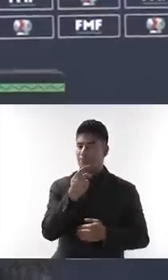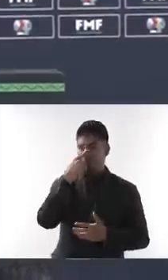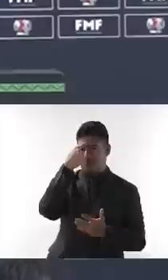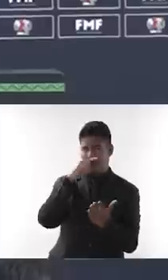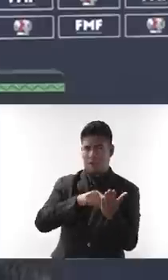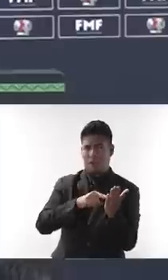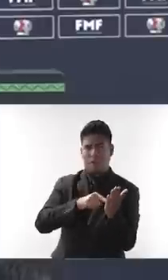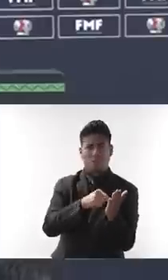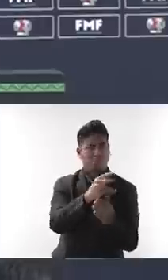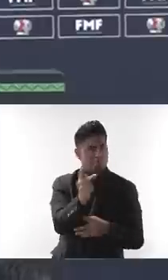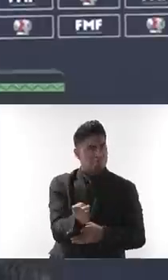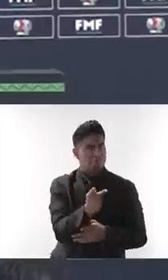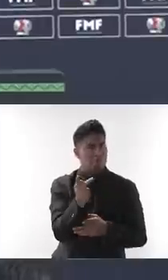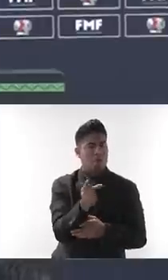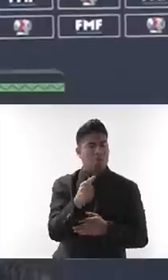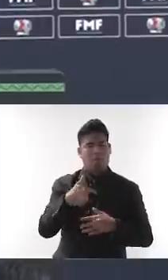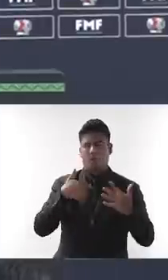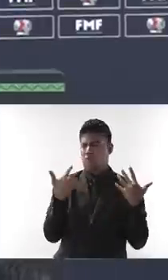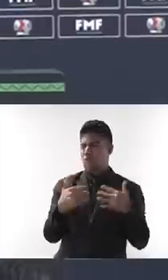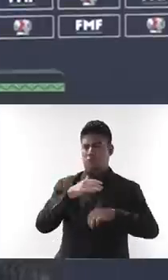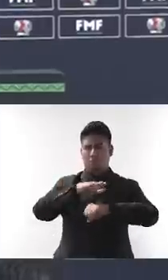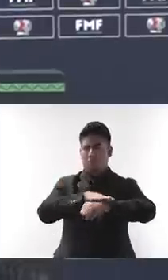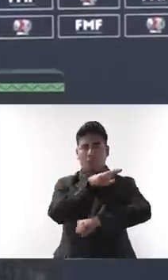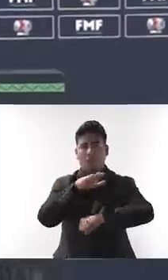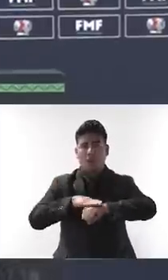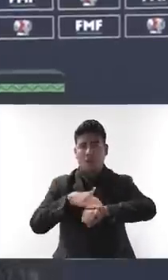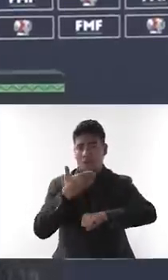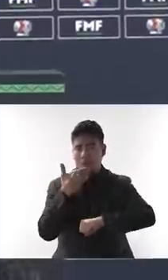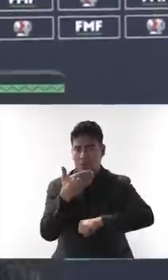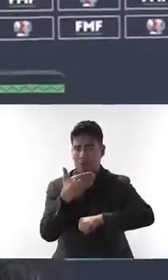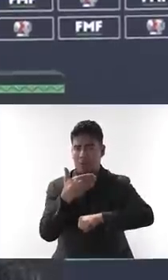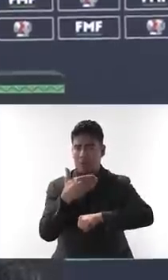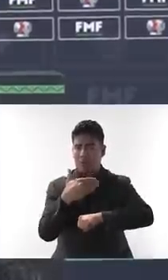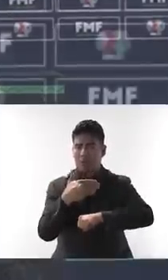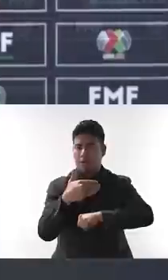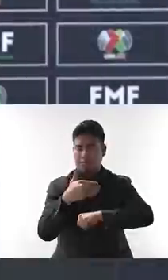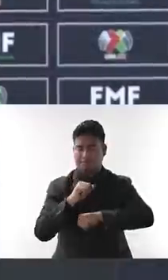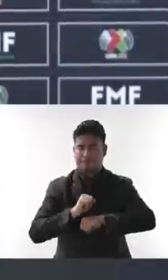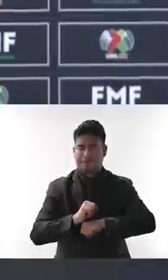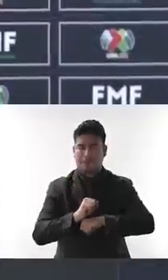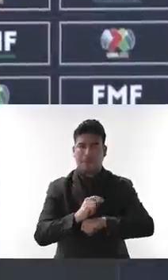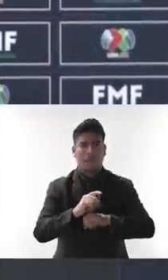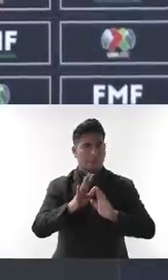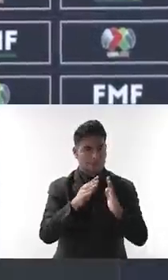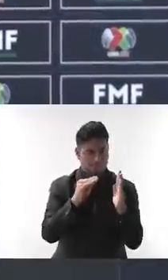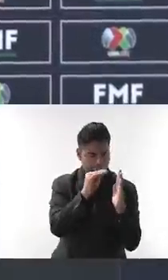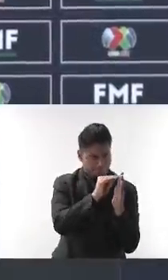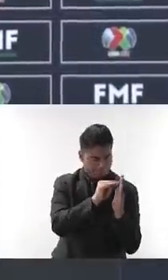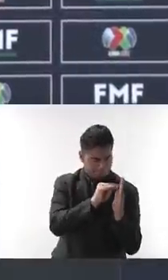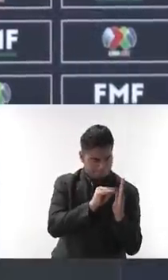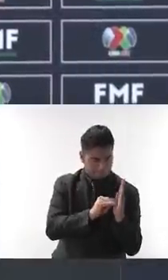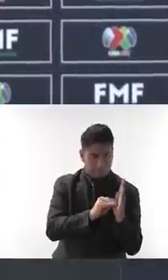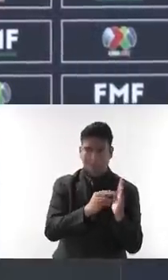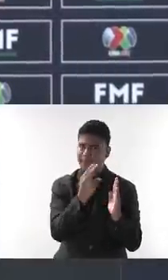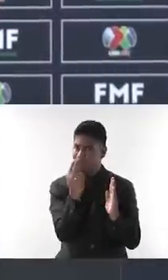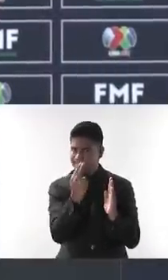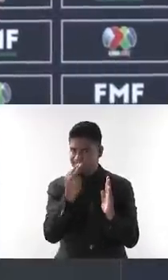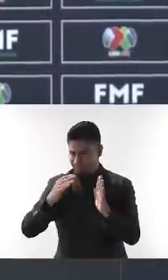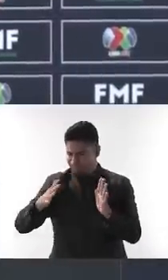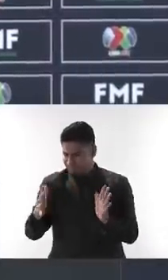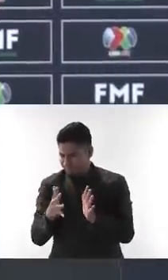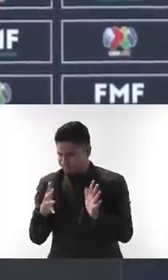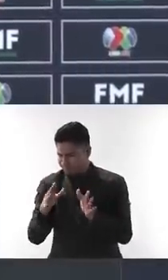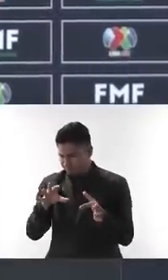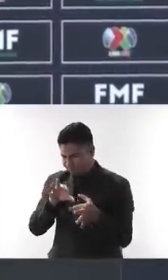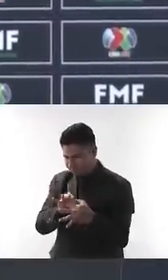porque, además de regular, tenemos que incentivar. Y por eso es muy importante